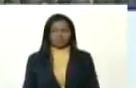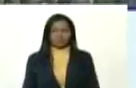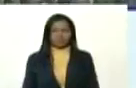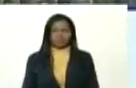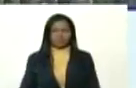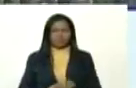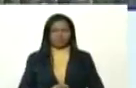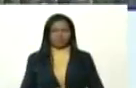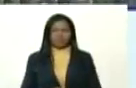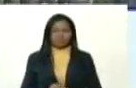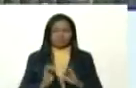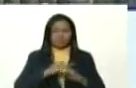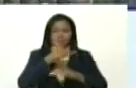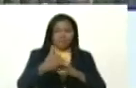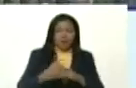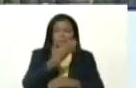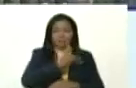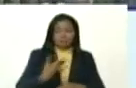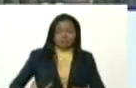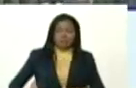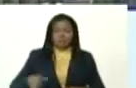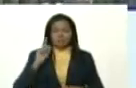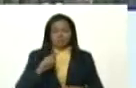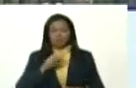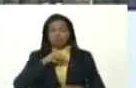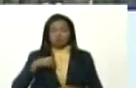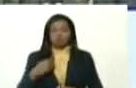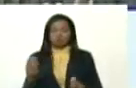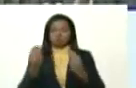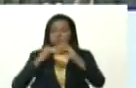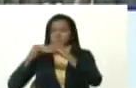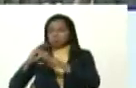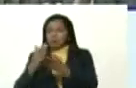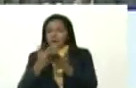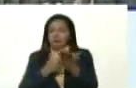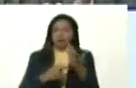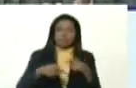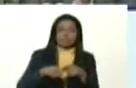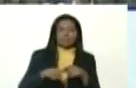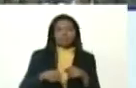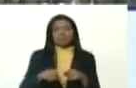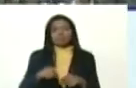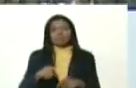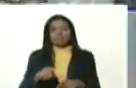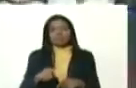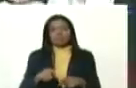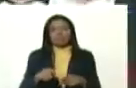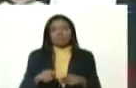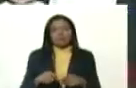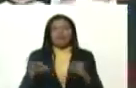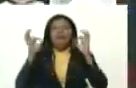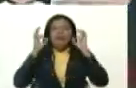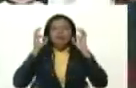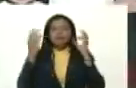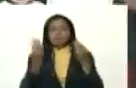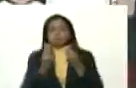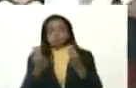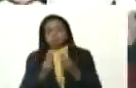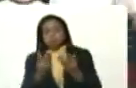Plan, ese plan, presidente, ya lo hemos conversado Erika y yo con relación a la atención a las